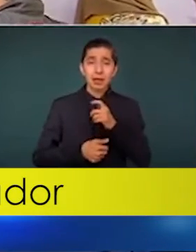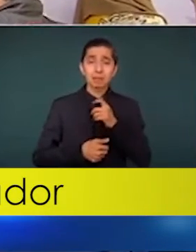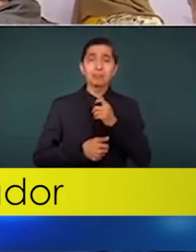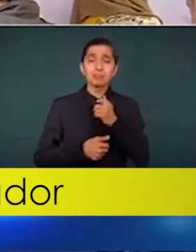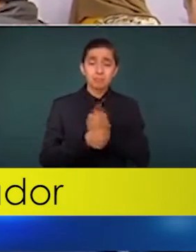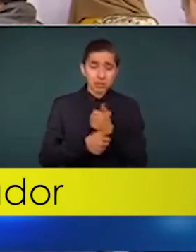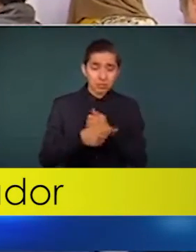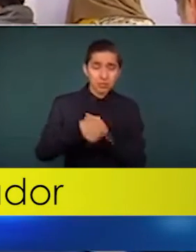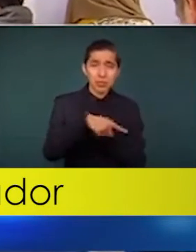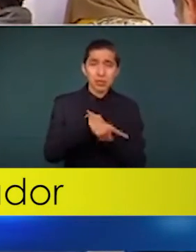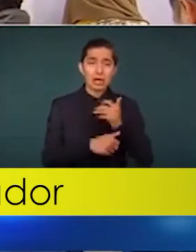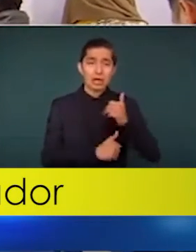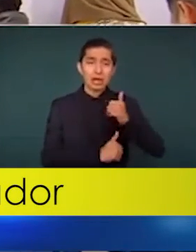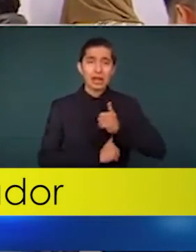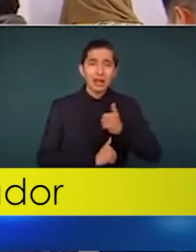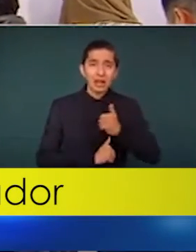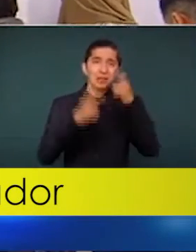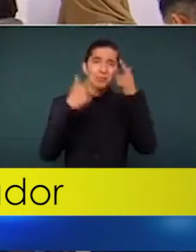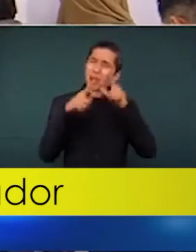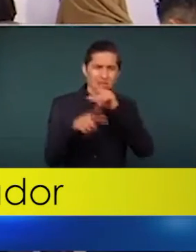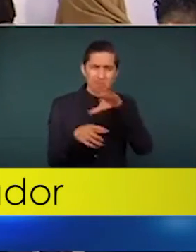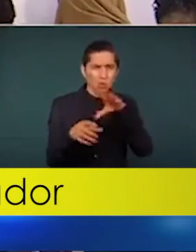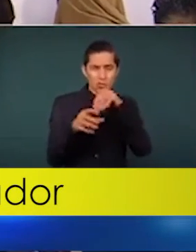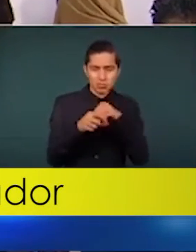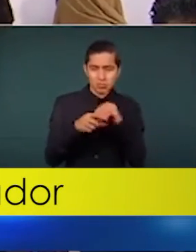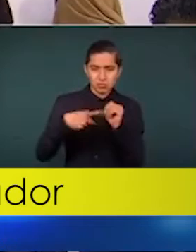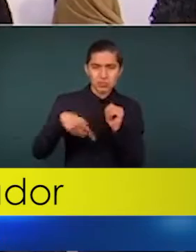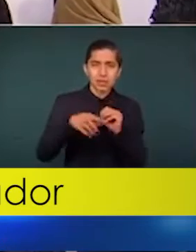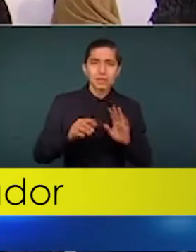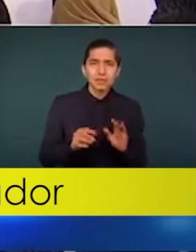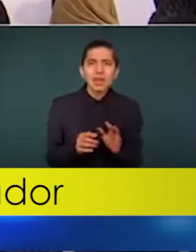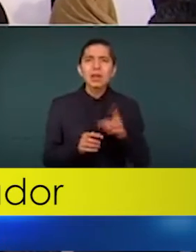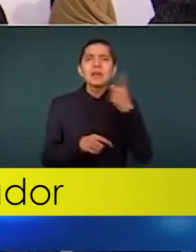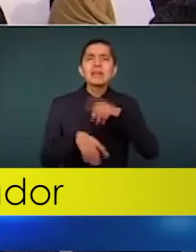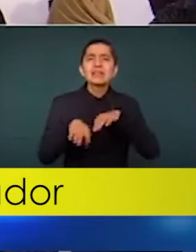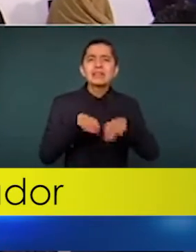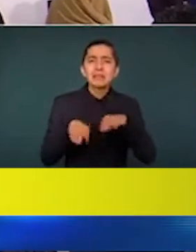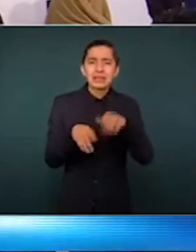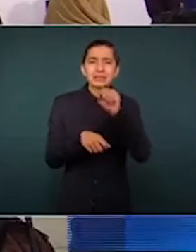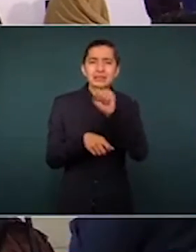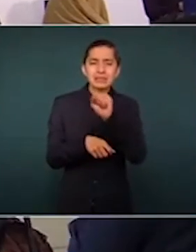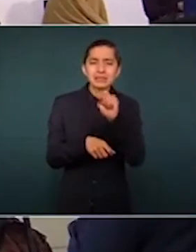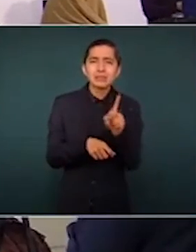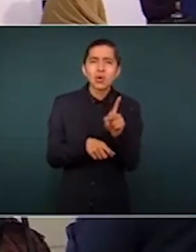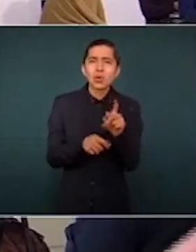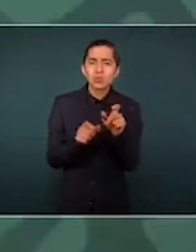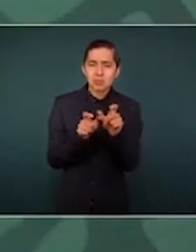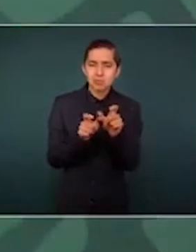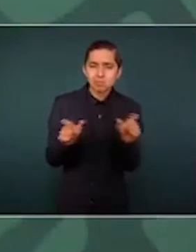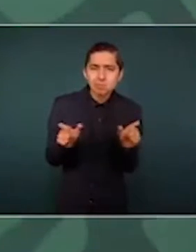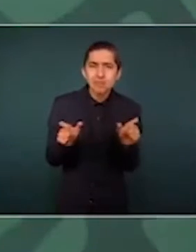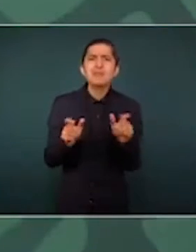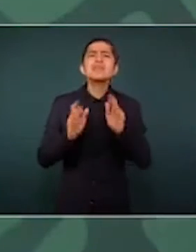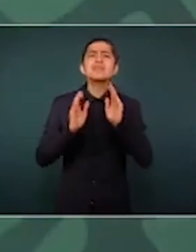la marina, las Fuerzas Armadas en tareas de seguridad pública, ya está